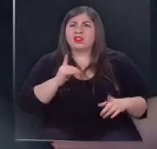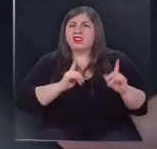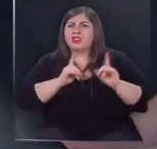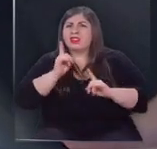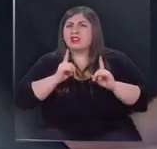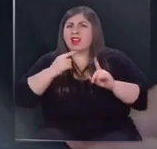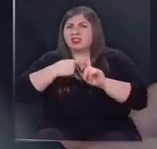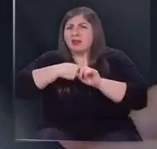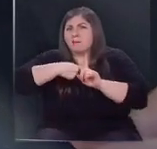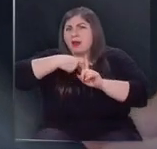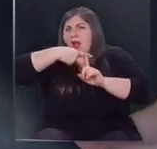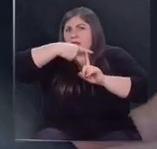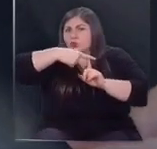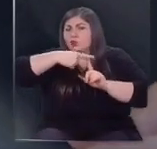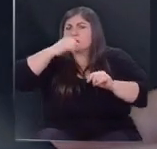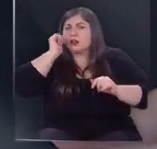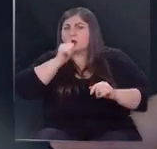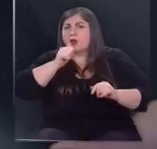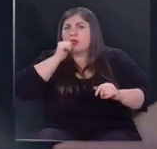la temperatura